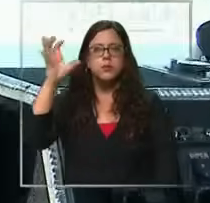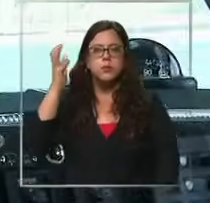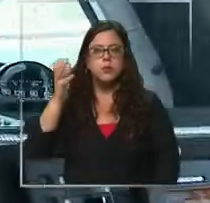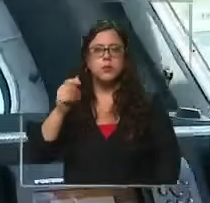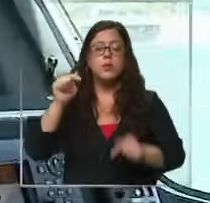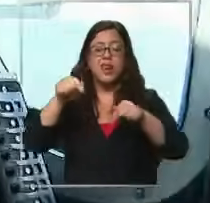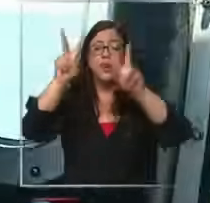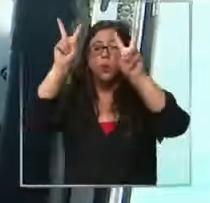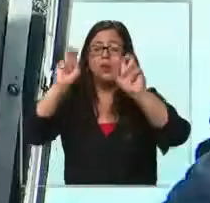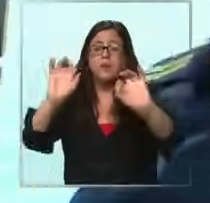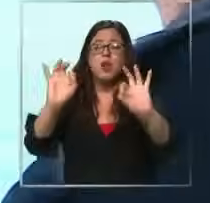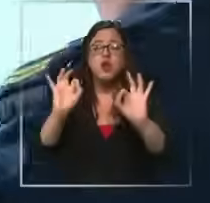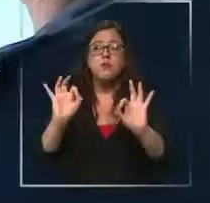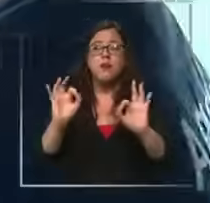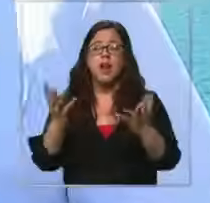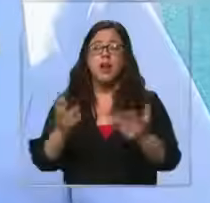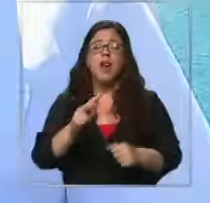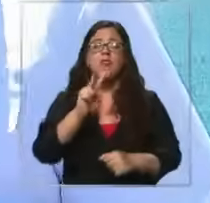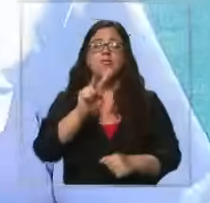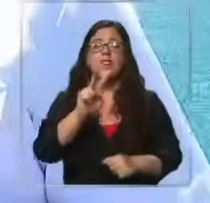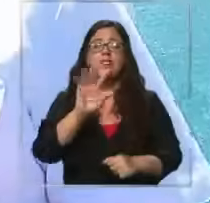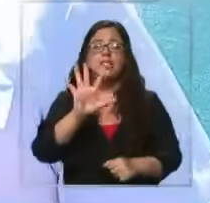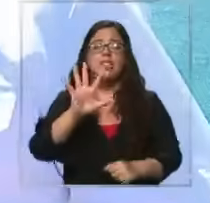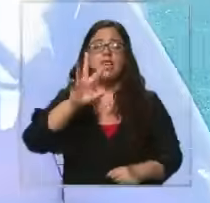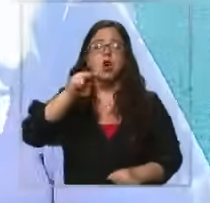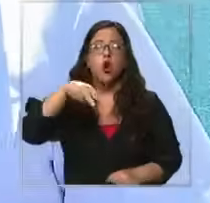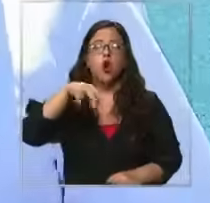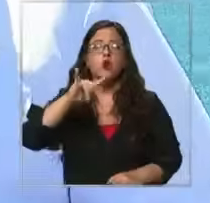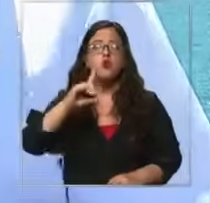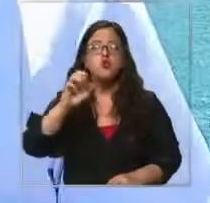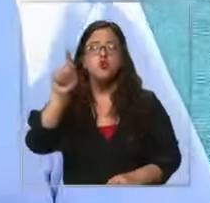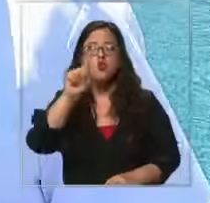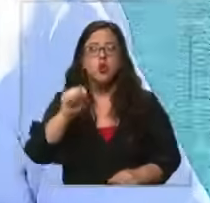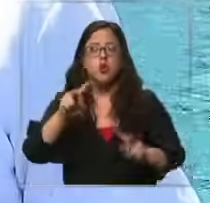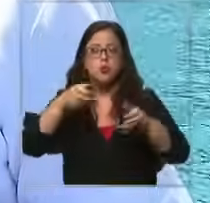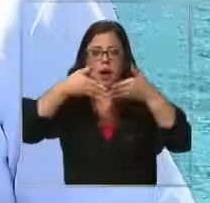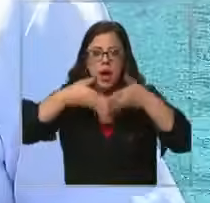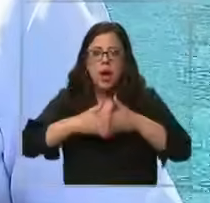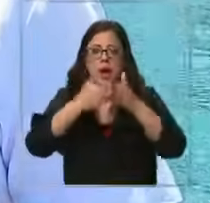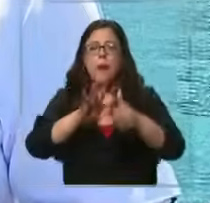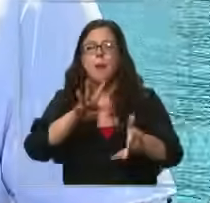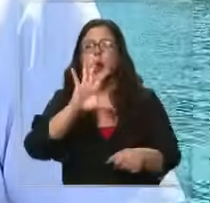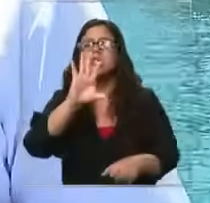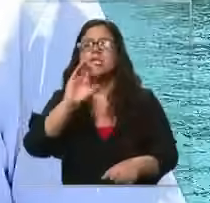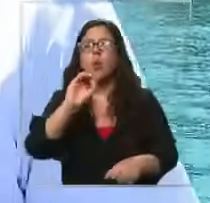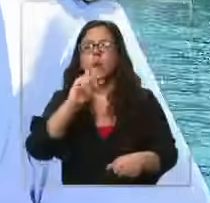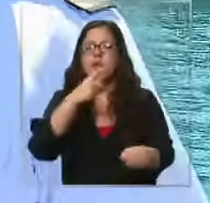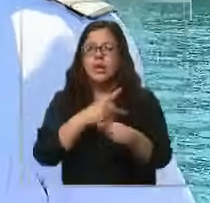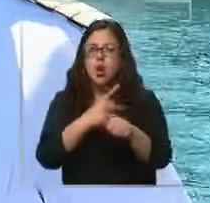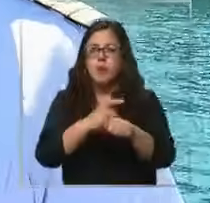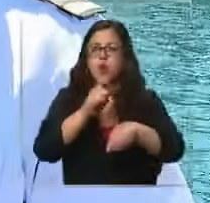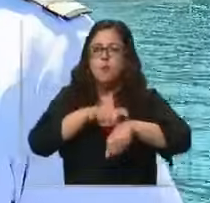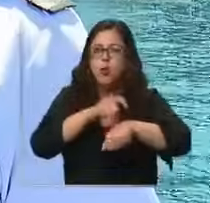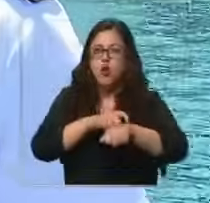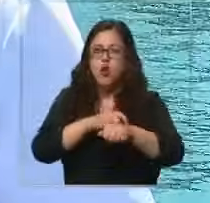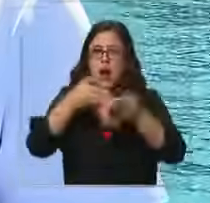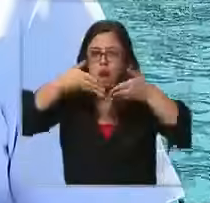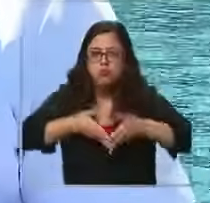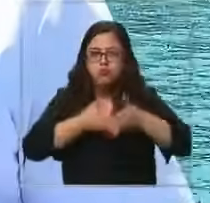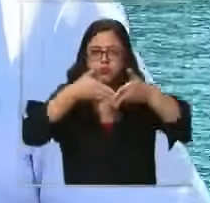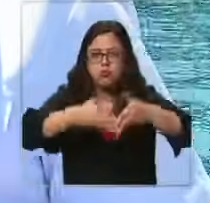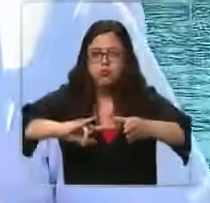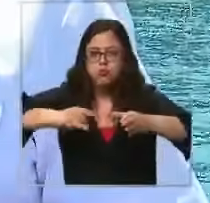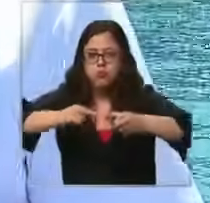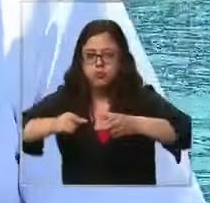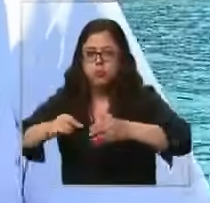Operación normal son 25 nudos ya que opera hasta la altura. Son cerca de 50 kilómetros por hora, 50, 60 kilómetros por hora.